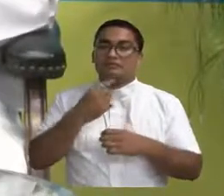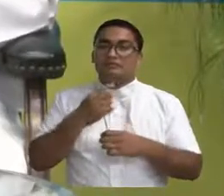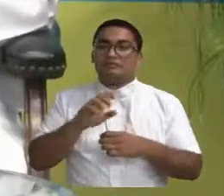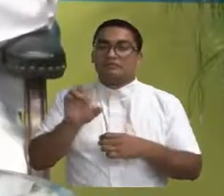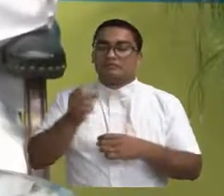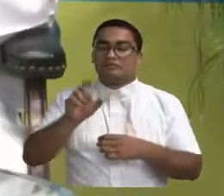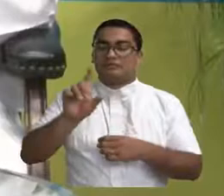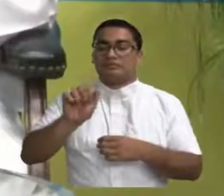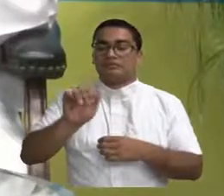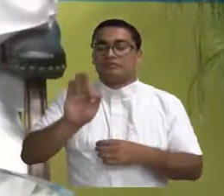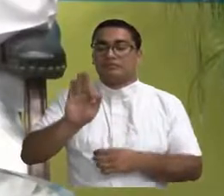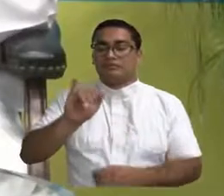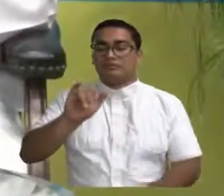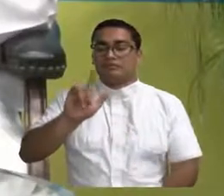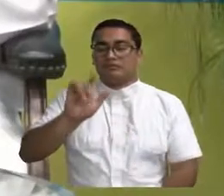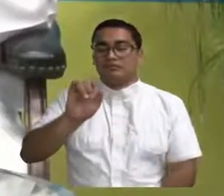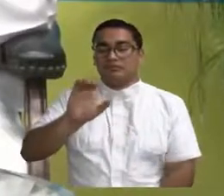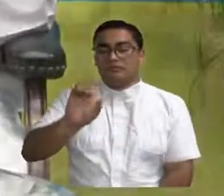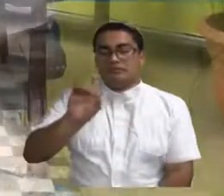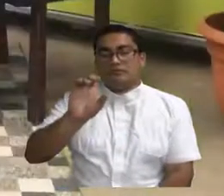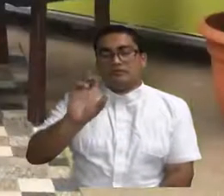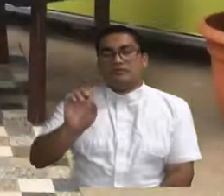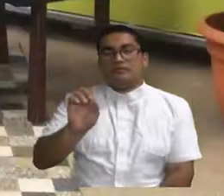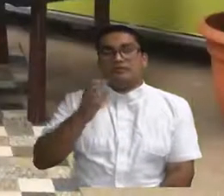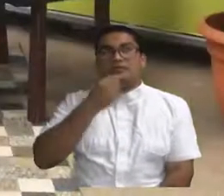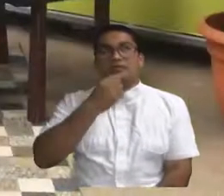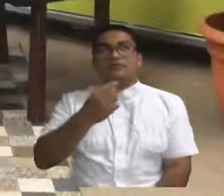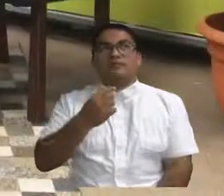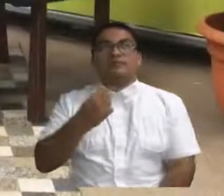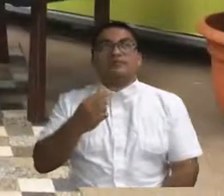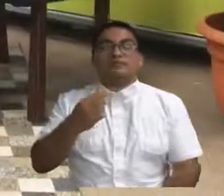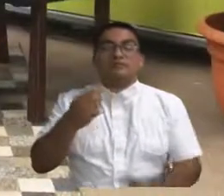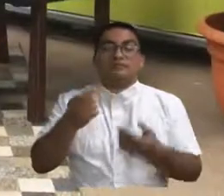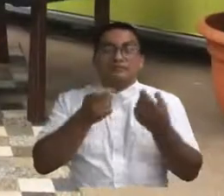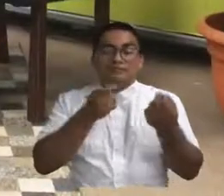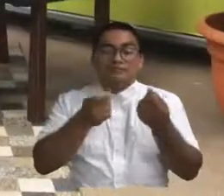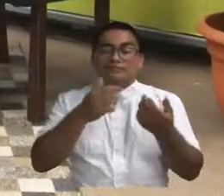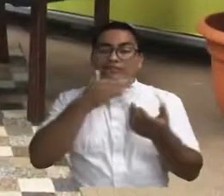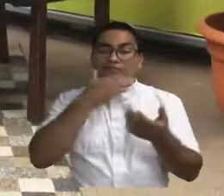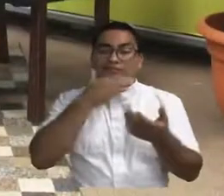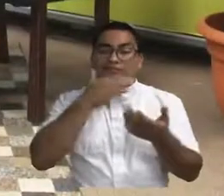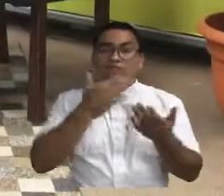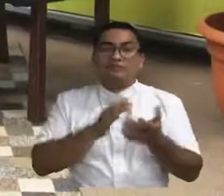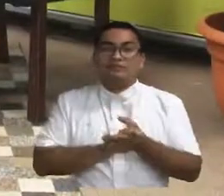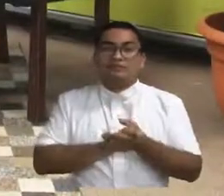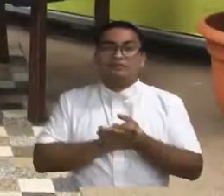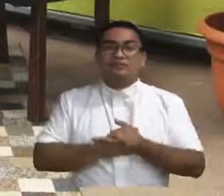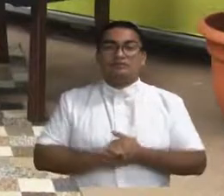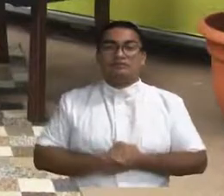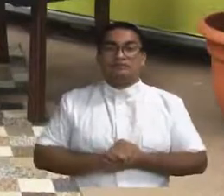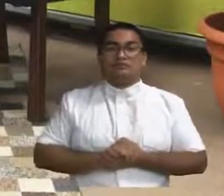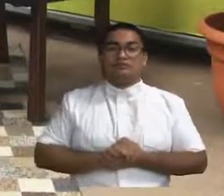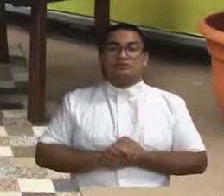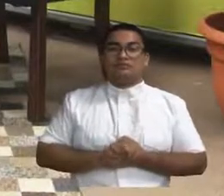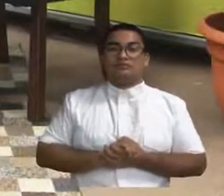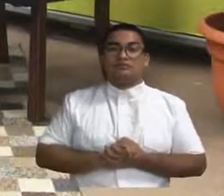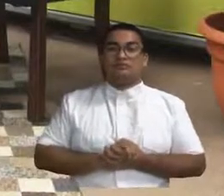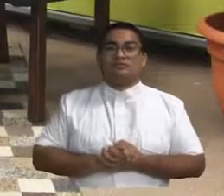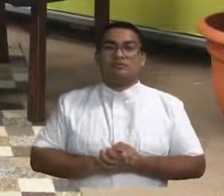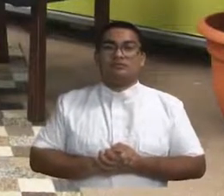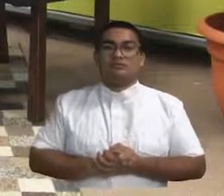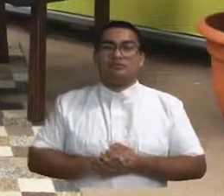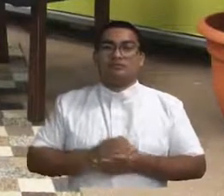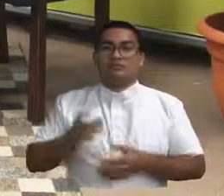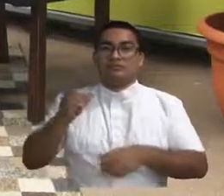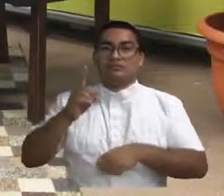la evolución en el manejo intrahospitalario es bastante difícil, por decirte algo. Okay.